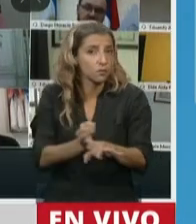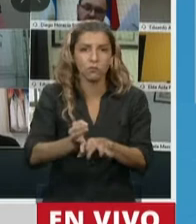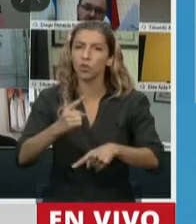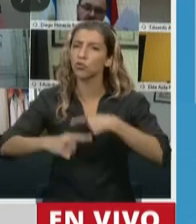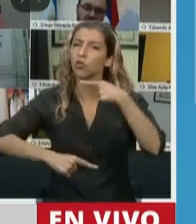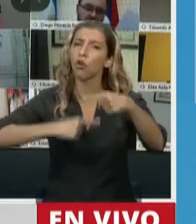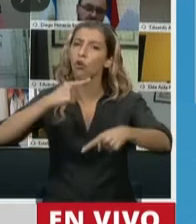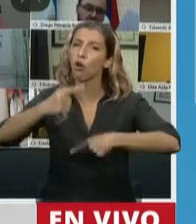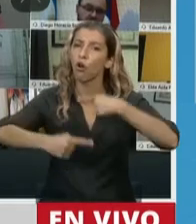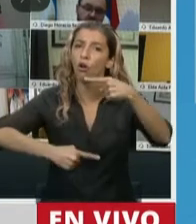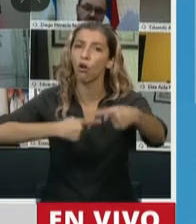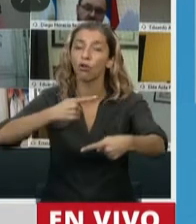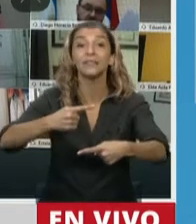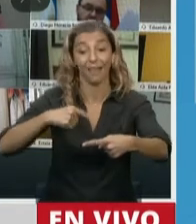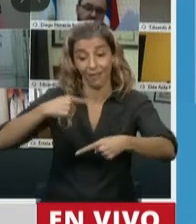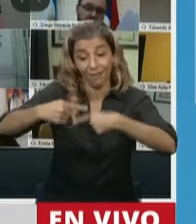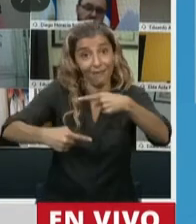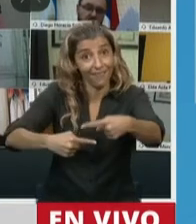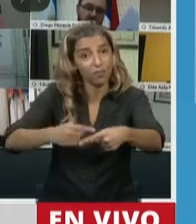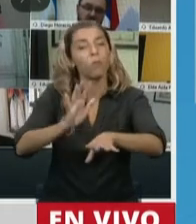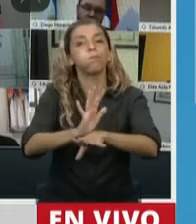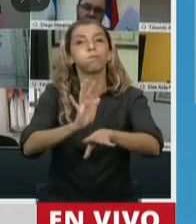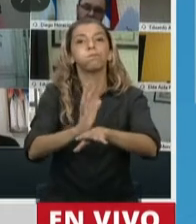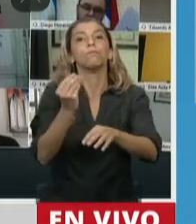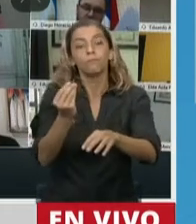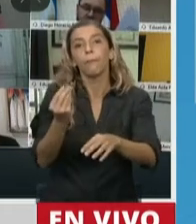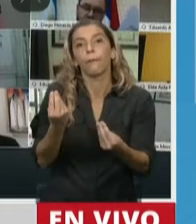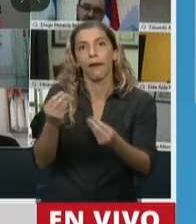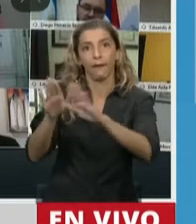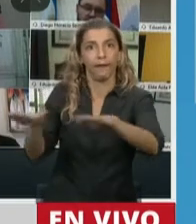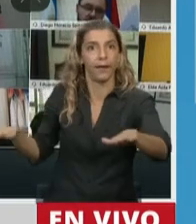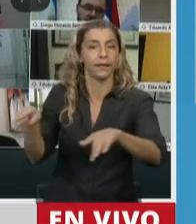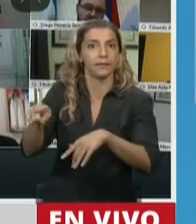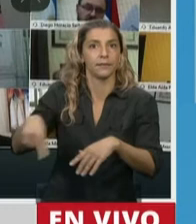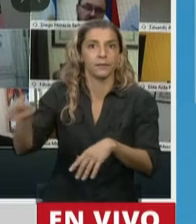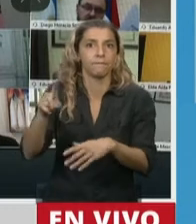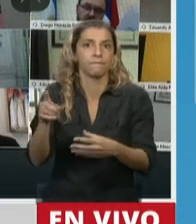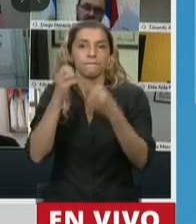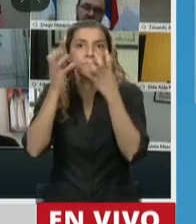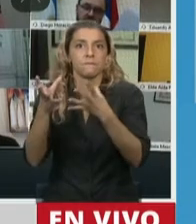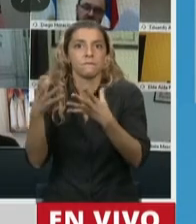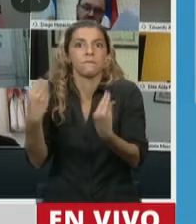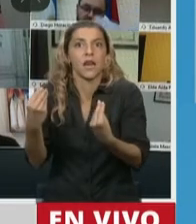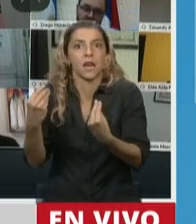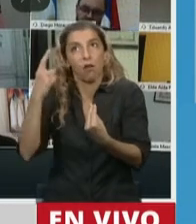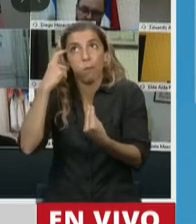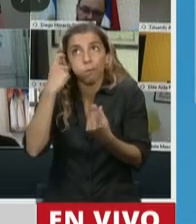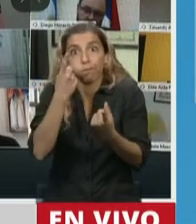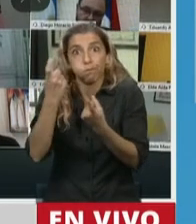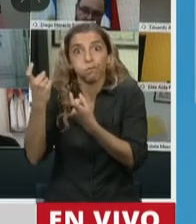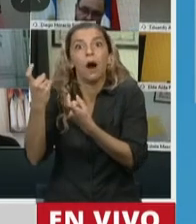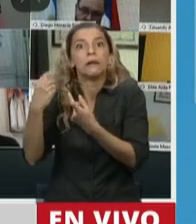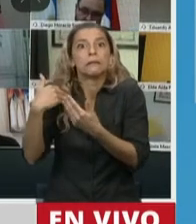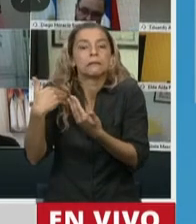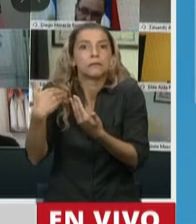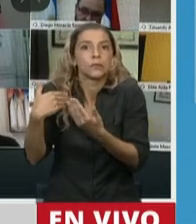la continuidad pedagógica porque busca poner a los alumnos en mejores condiciones para el momento que se reanude